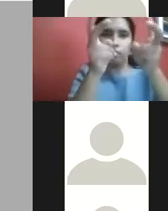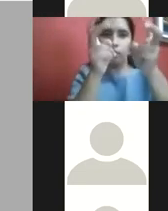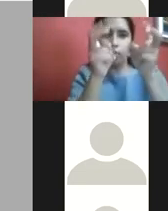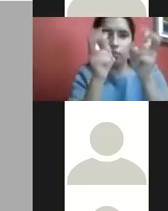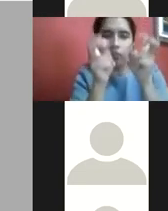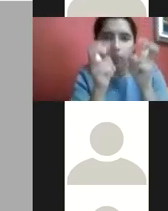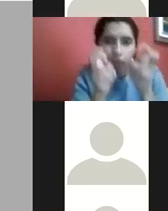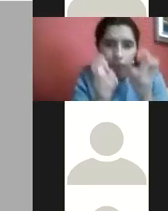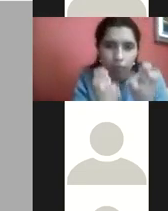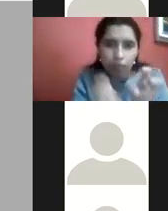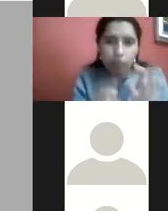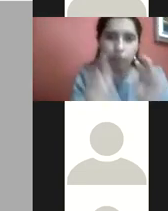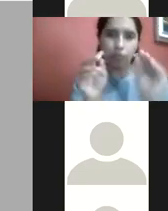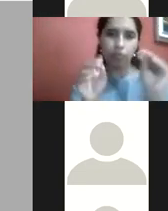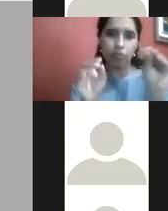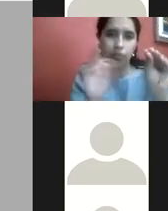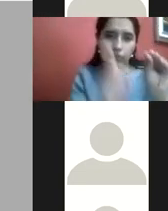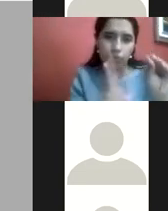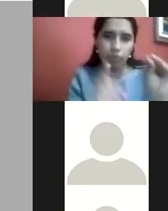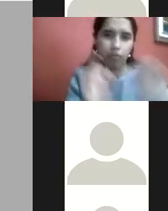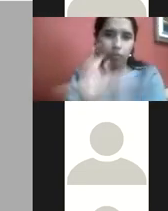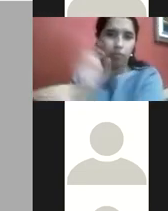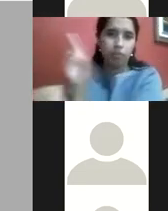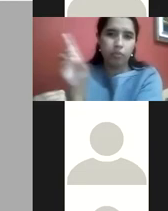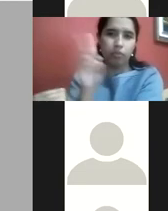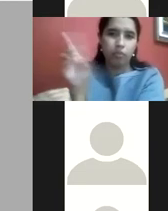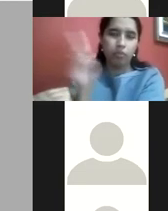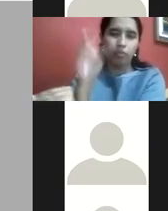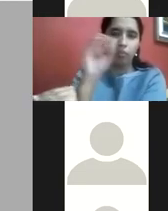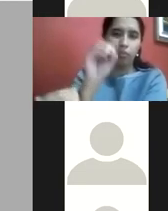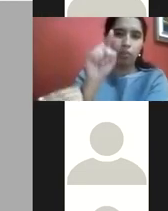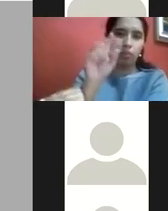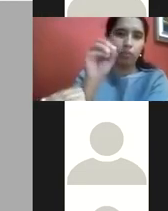y la voy a mover al lado derecho y el 0.025